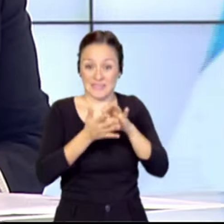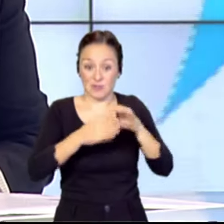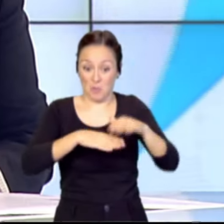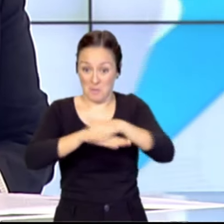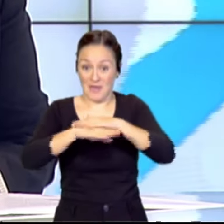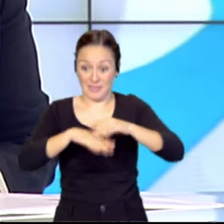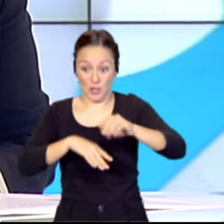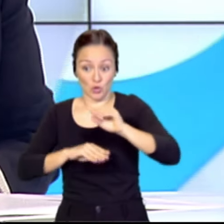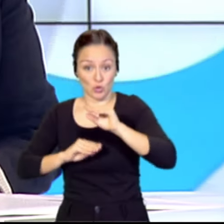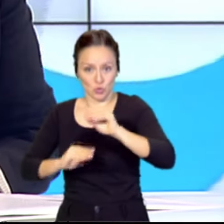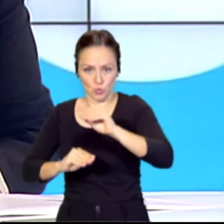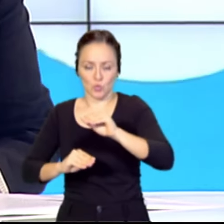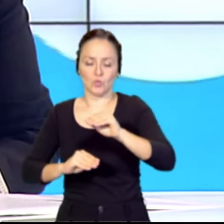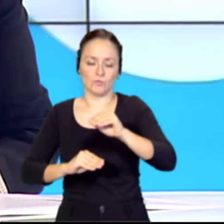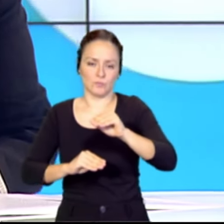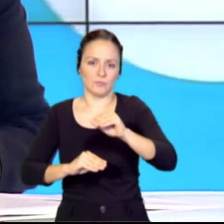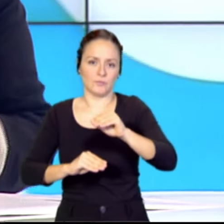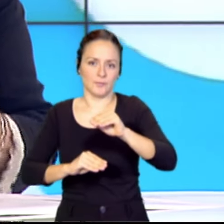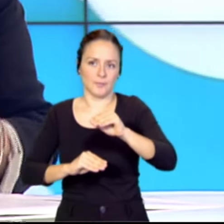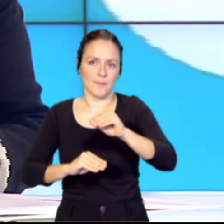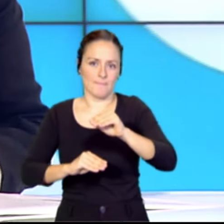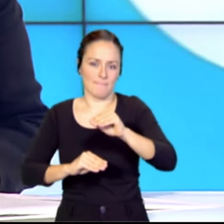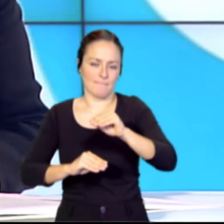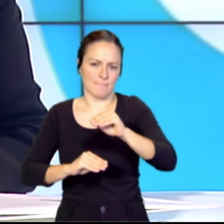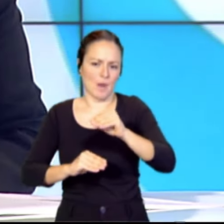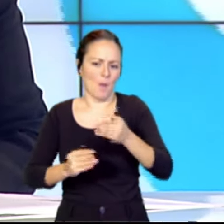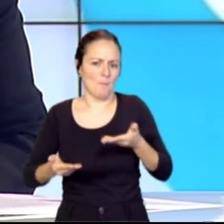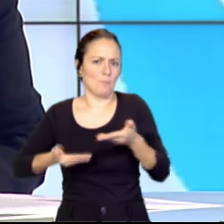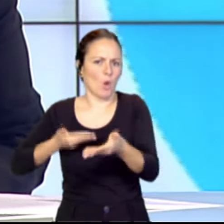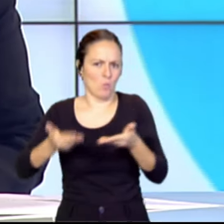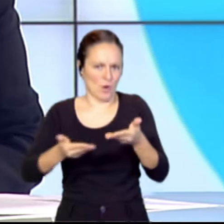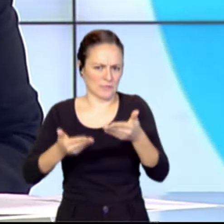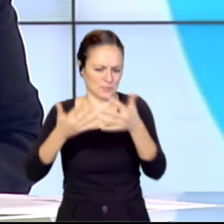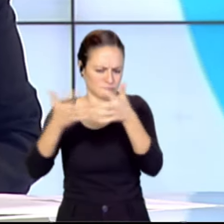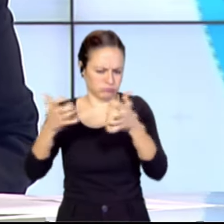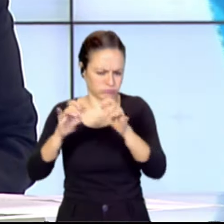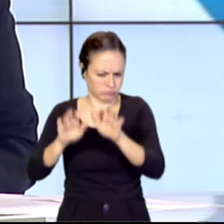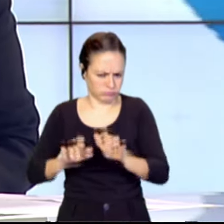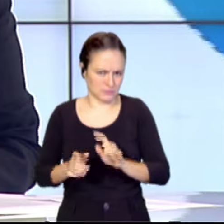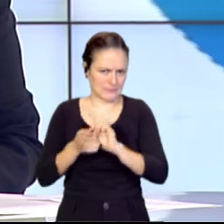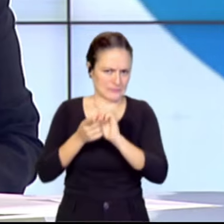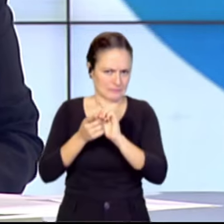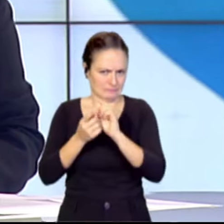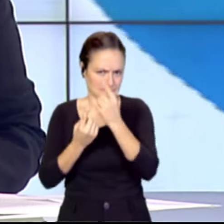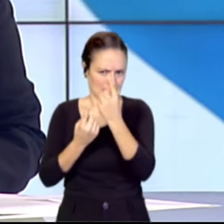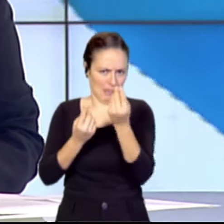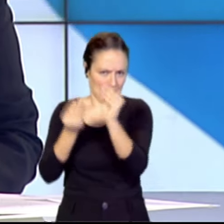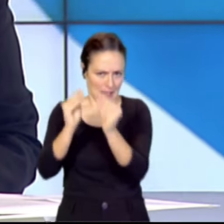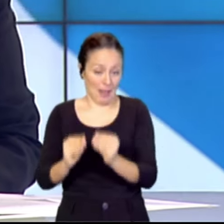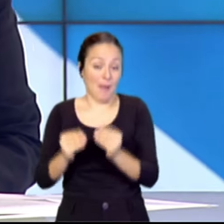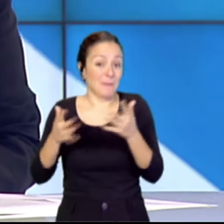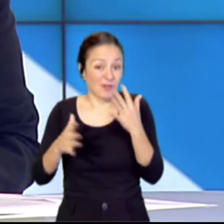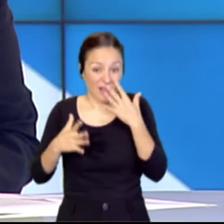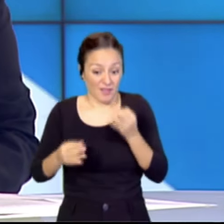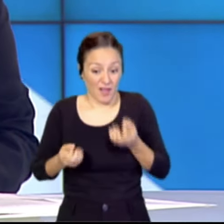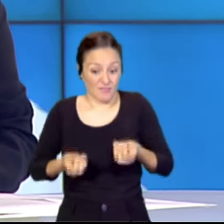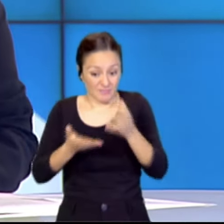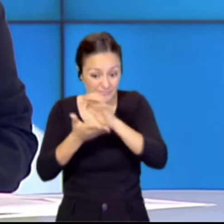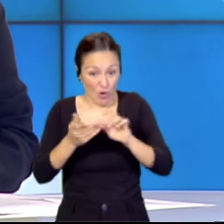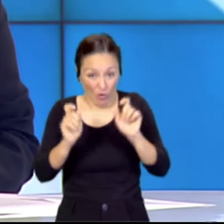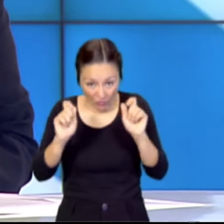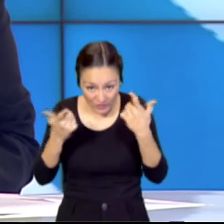s han estado trabajando eh en en varias propuestas Pero es verdad que el documento definitivo no